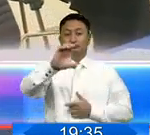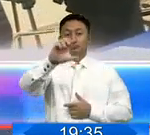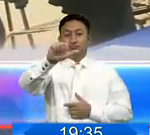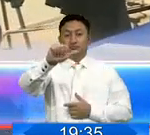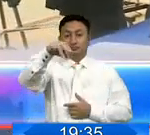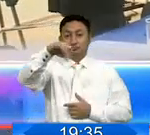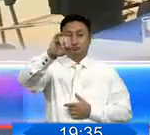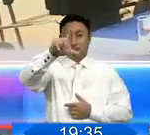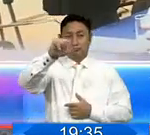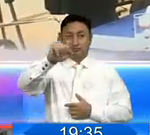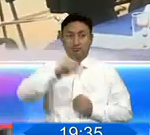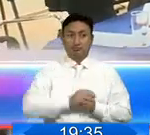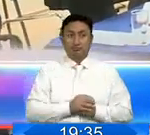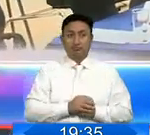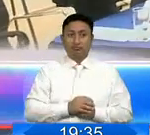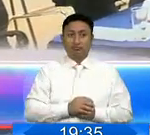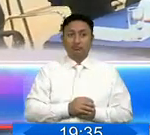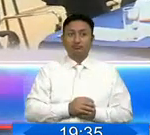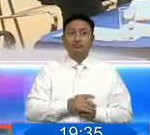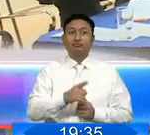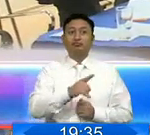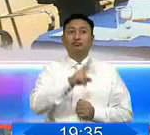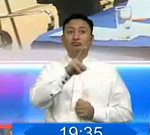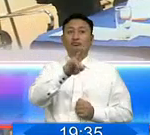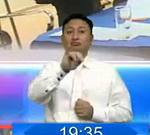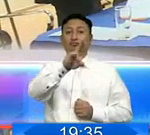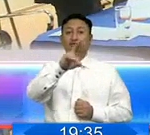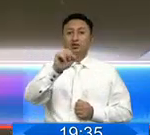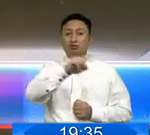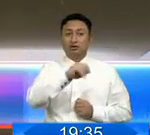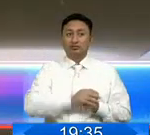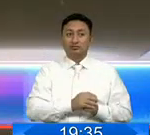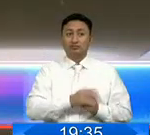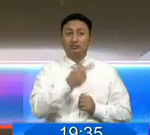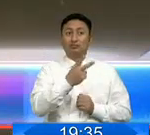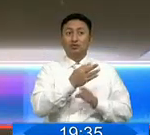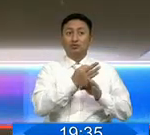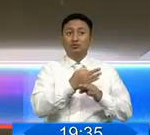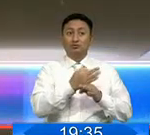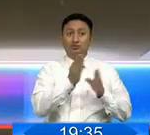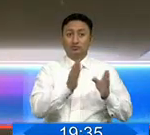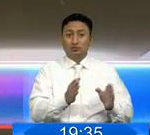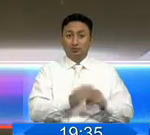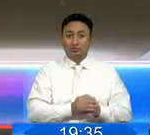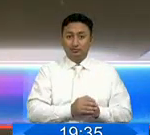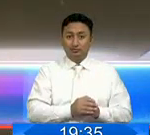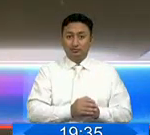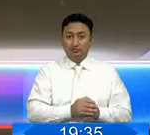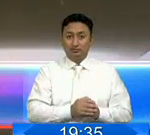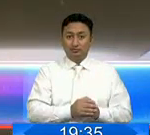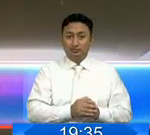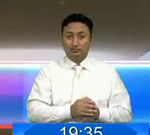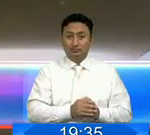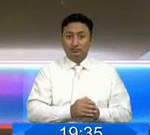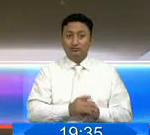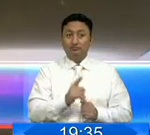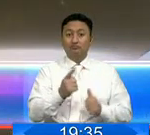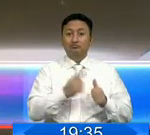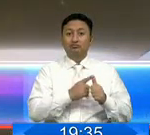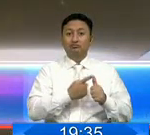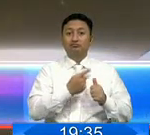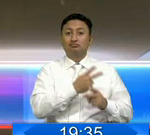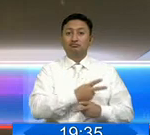parte de Fabricio Villamar, quien indicó que estaría ejerciendo dos cargos en instituciones públicas a tiempo completo, la primera